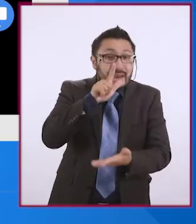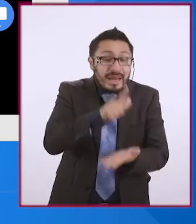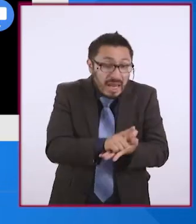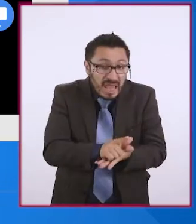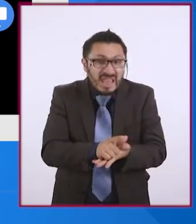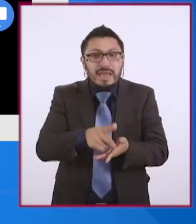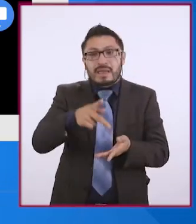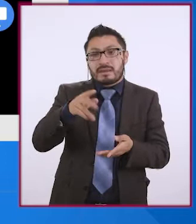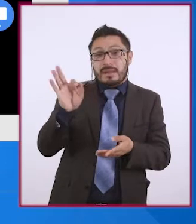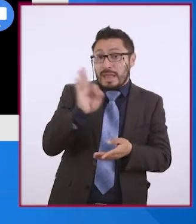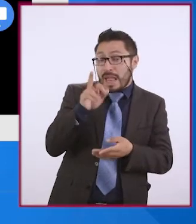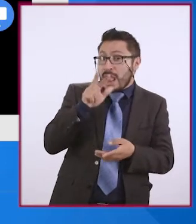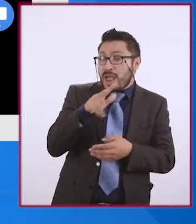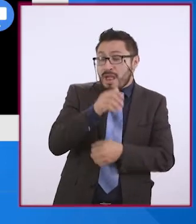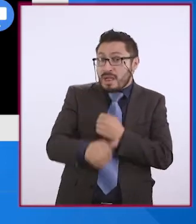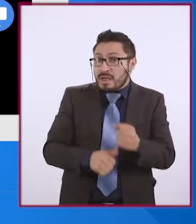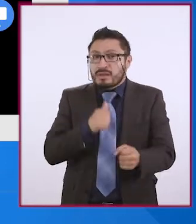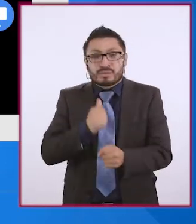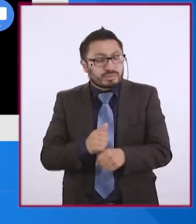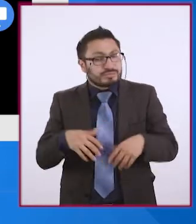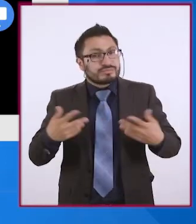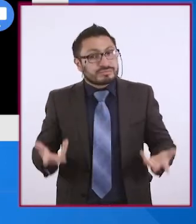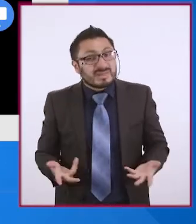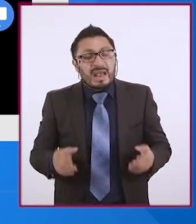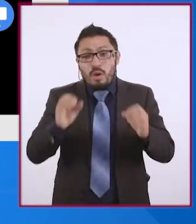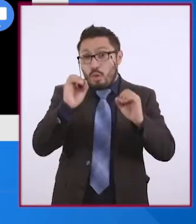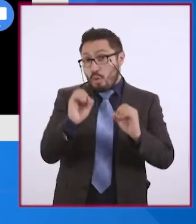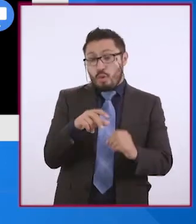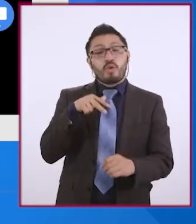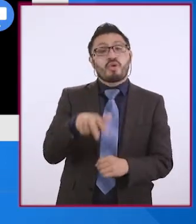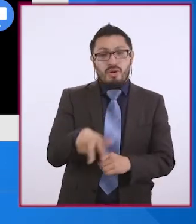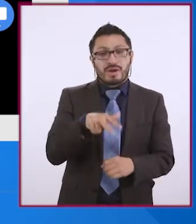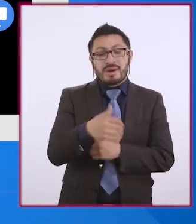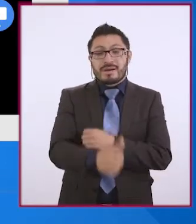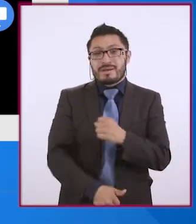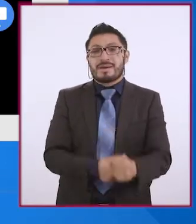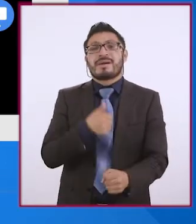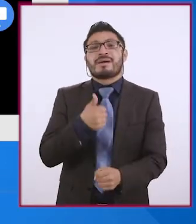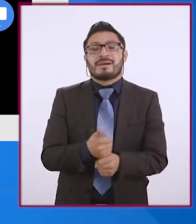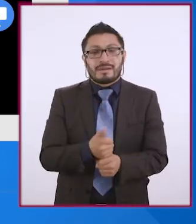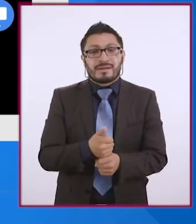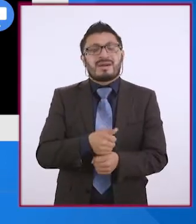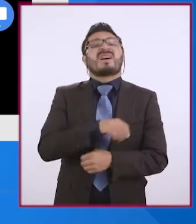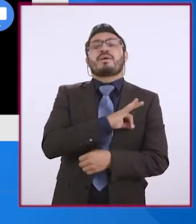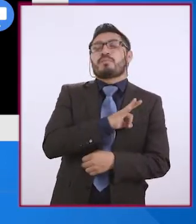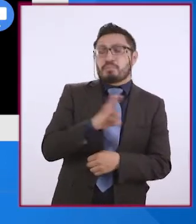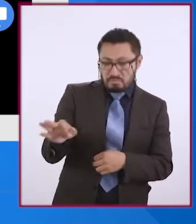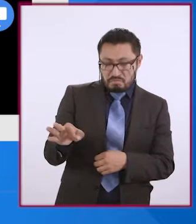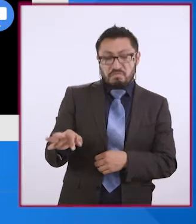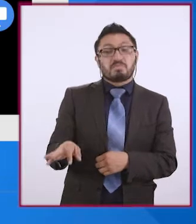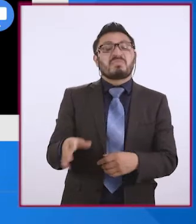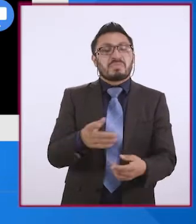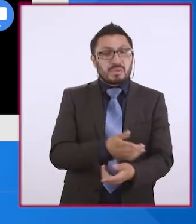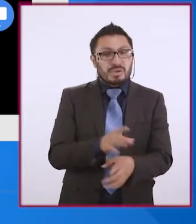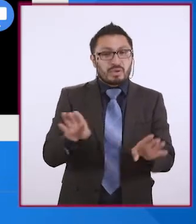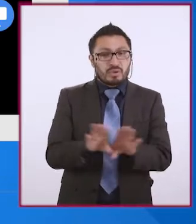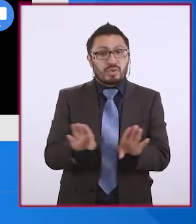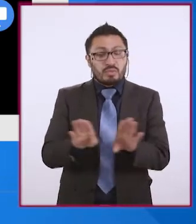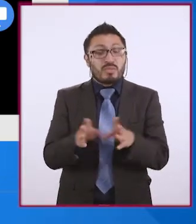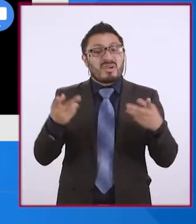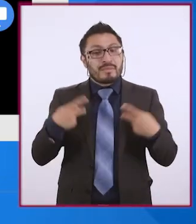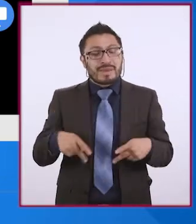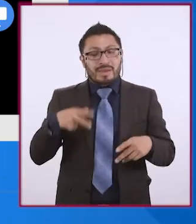Si tienen 18 años o a partir de los 18 años, ya pueden actuar como